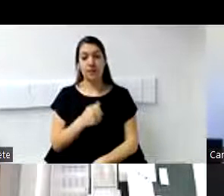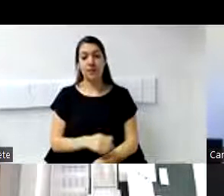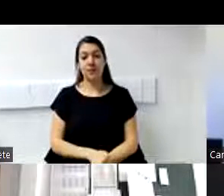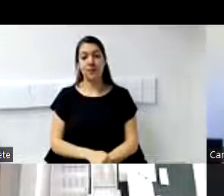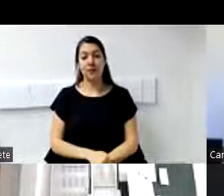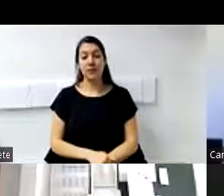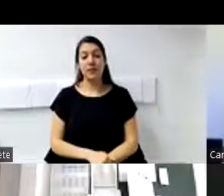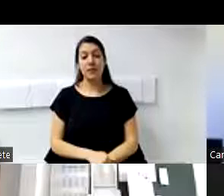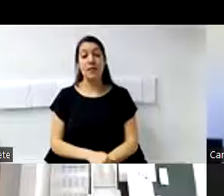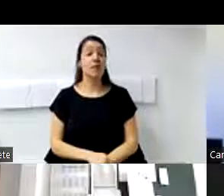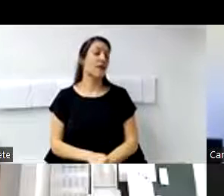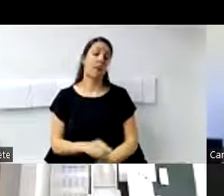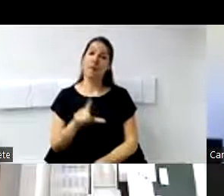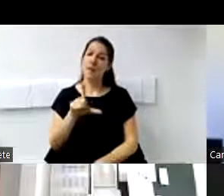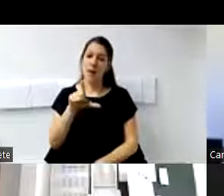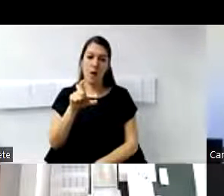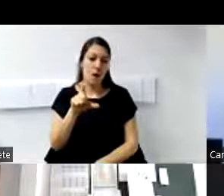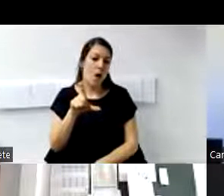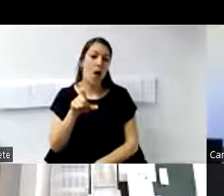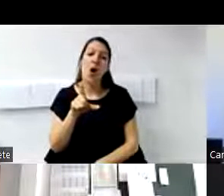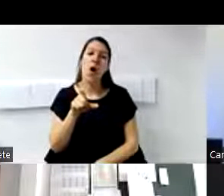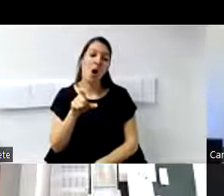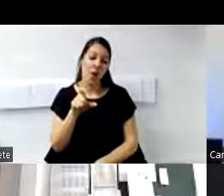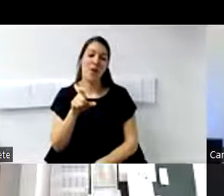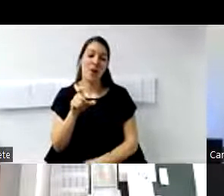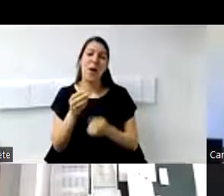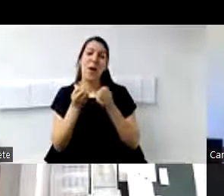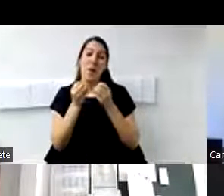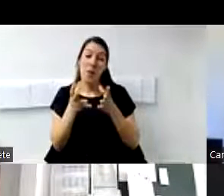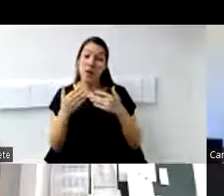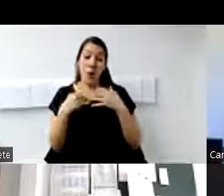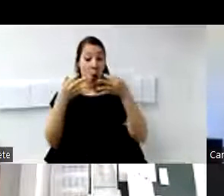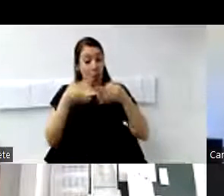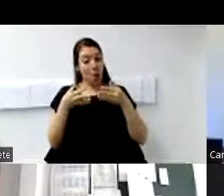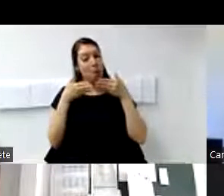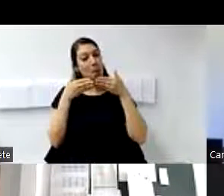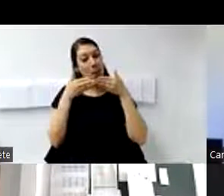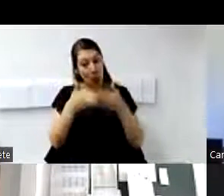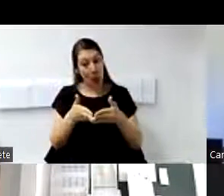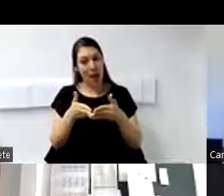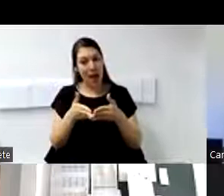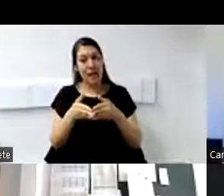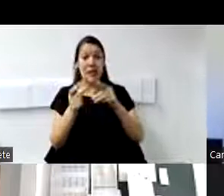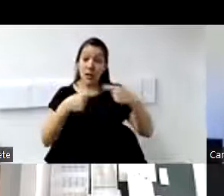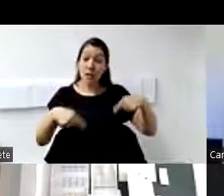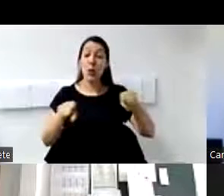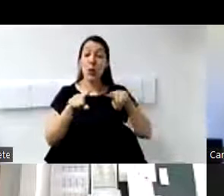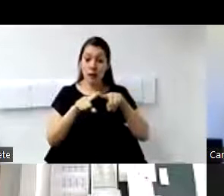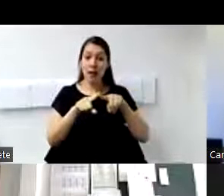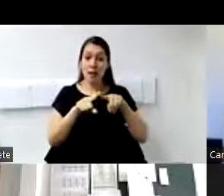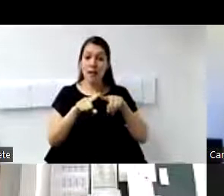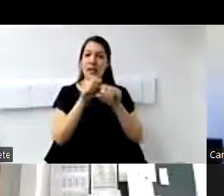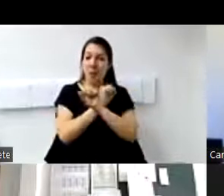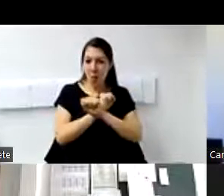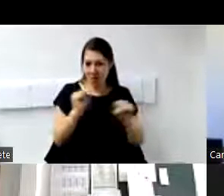Obviamente usted me ganó de mano, porque yo iba a preguntar si ustedes a otro nivel daban